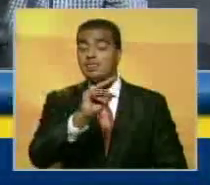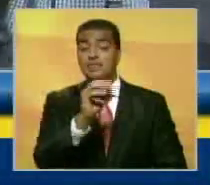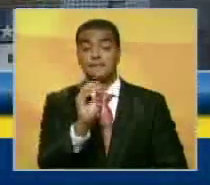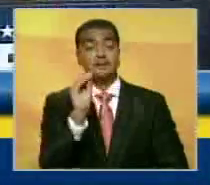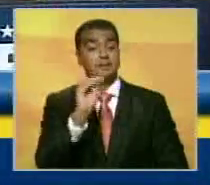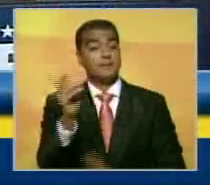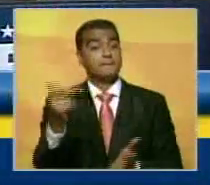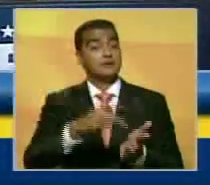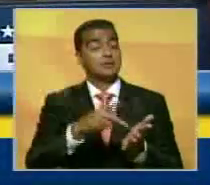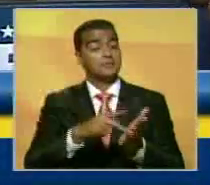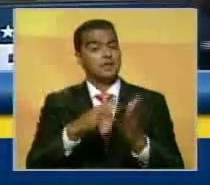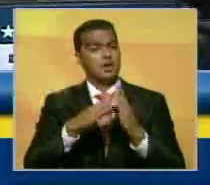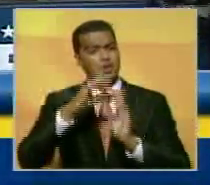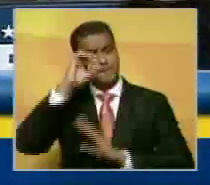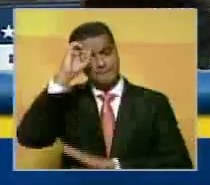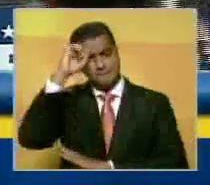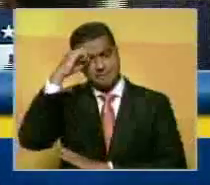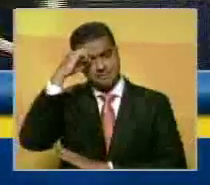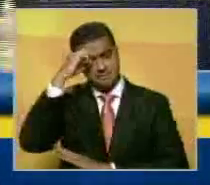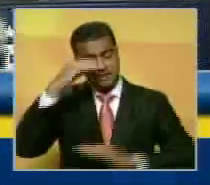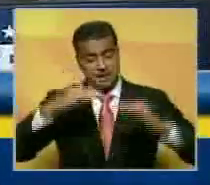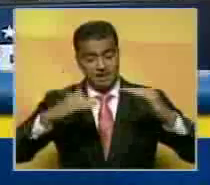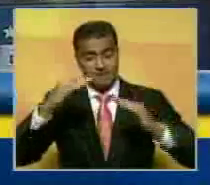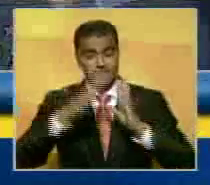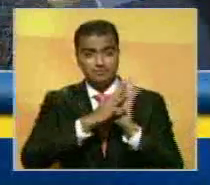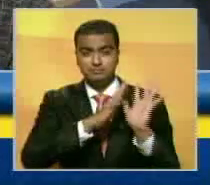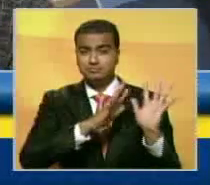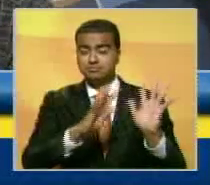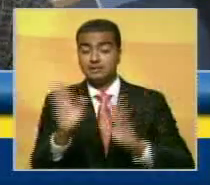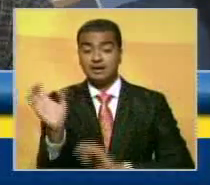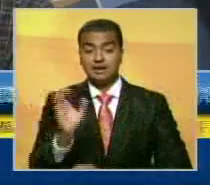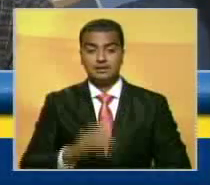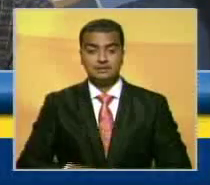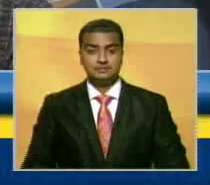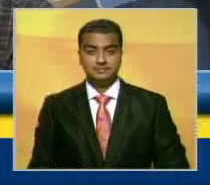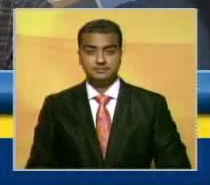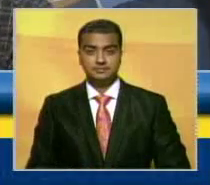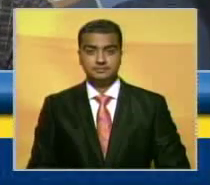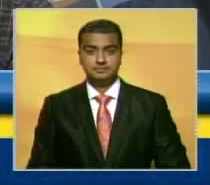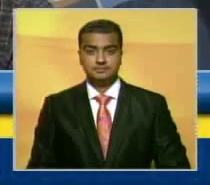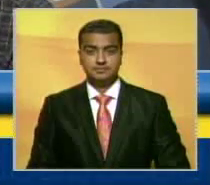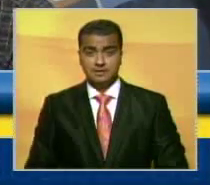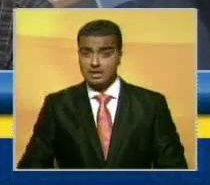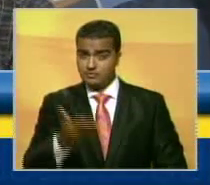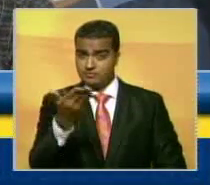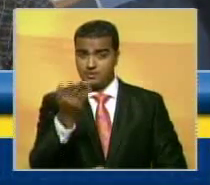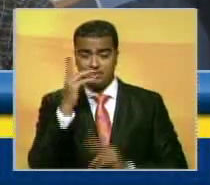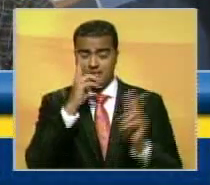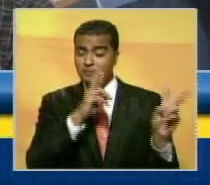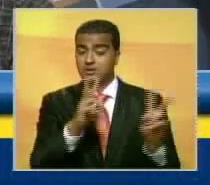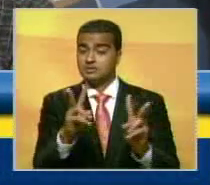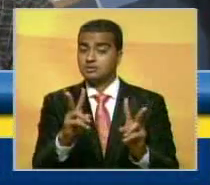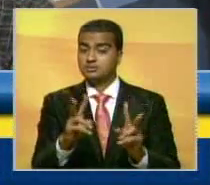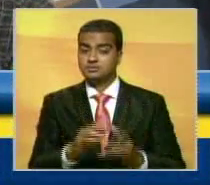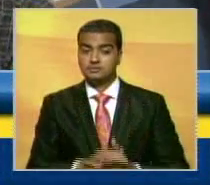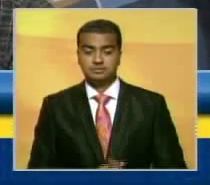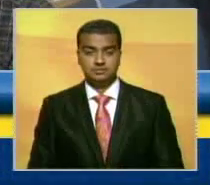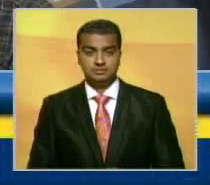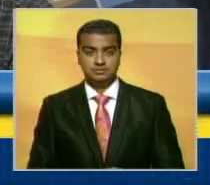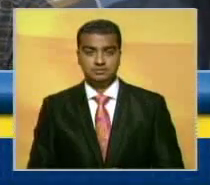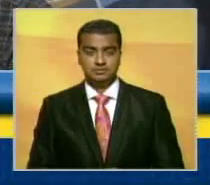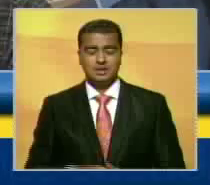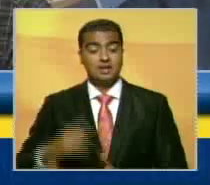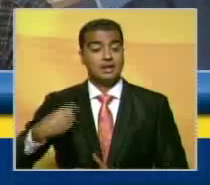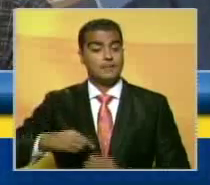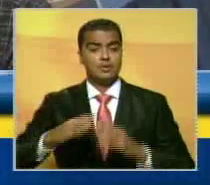a participar en lo que considera la avalancha de Caracas. La capital va a dar una demostración de que contamos